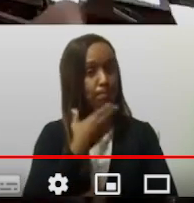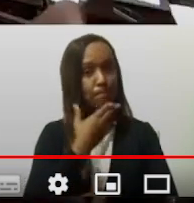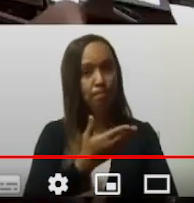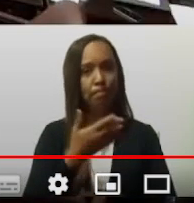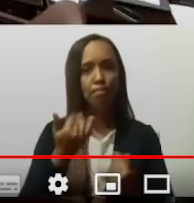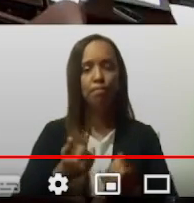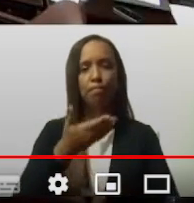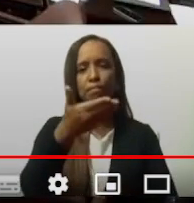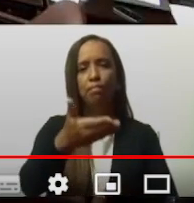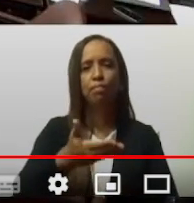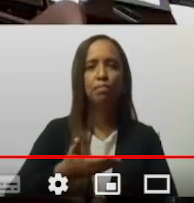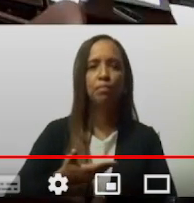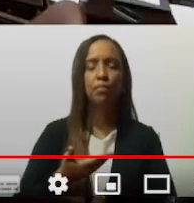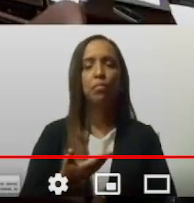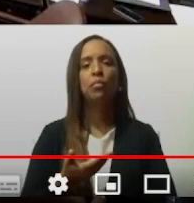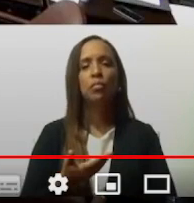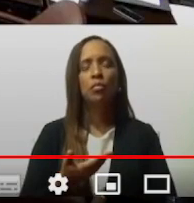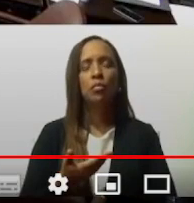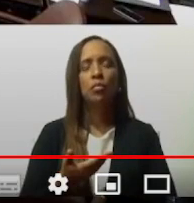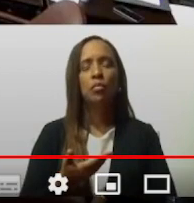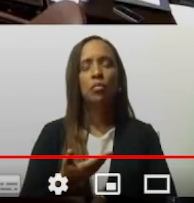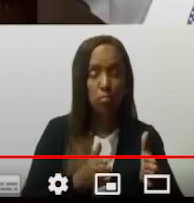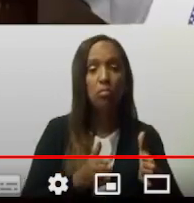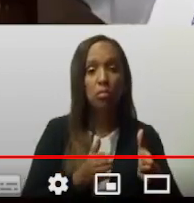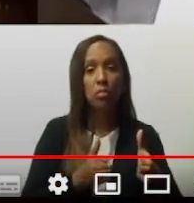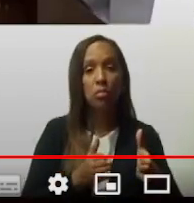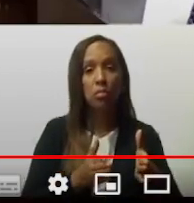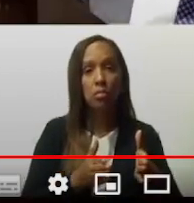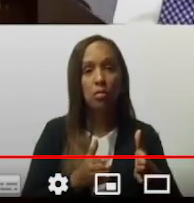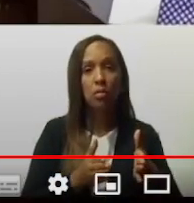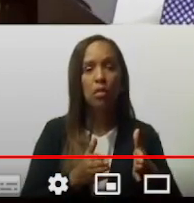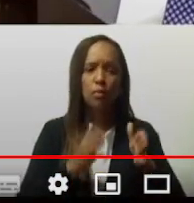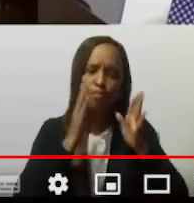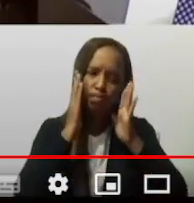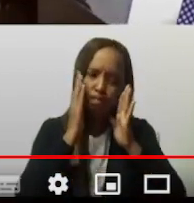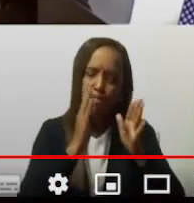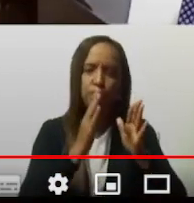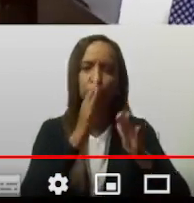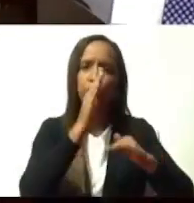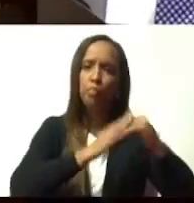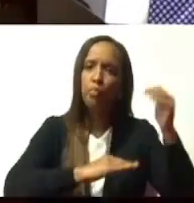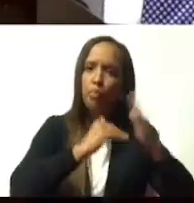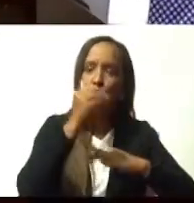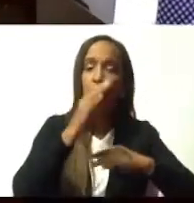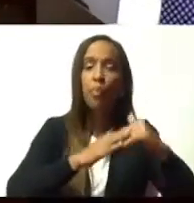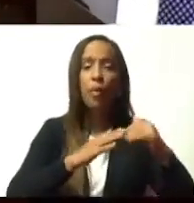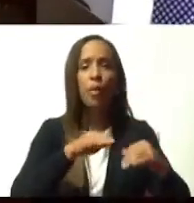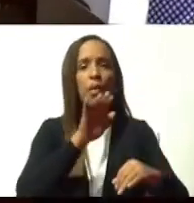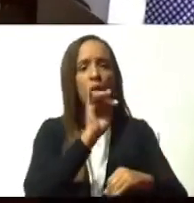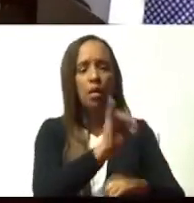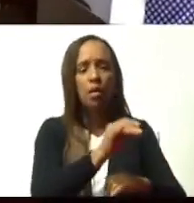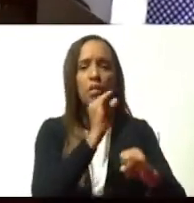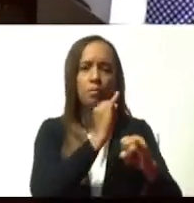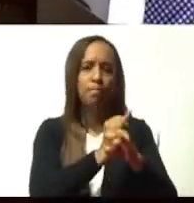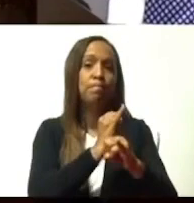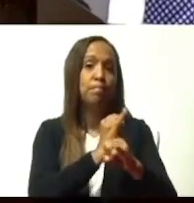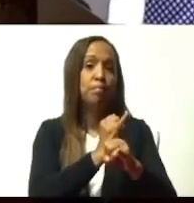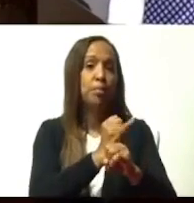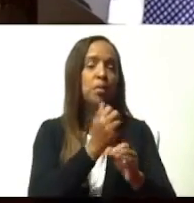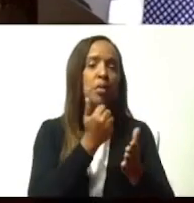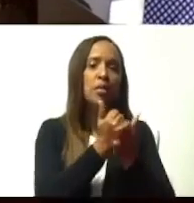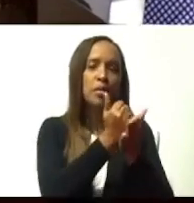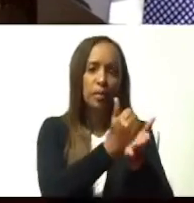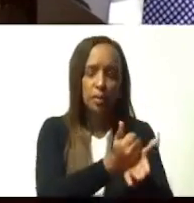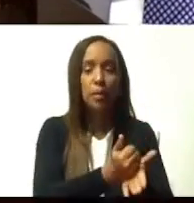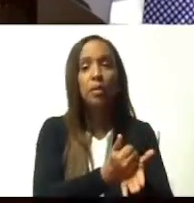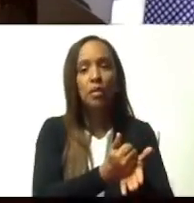Buenas tardes, presidente, bufete directivo. Con relación al turismo en la República Dominicana, específicamente en